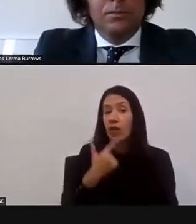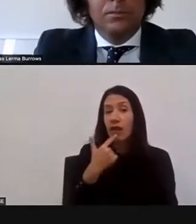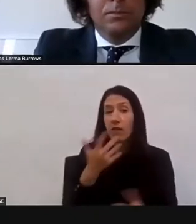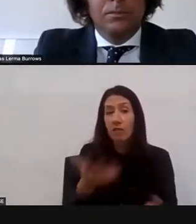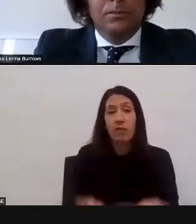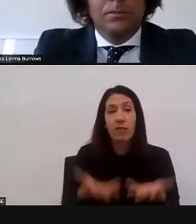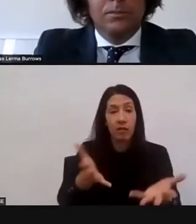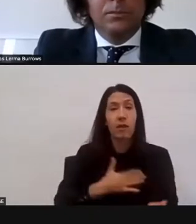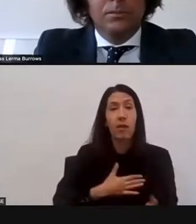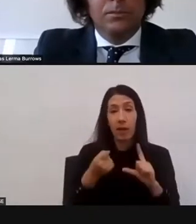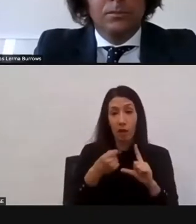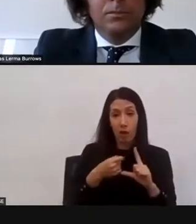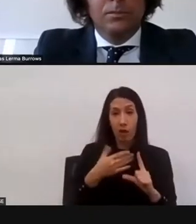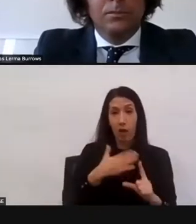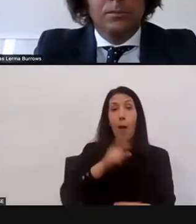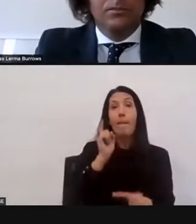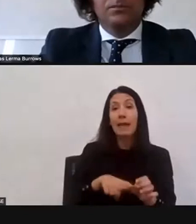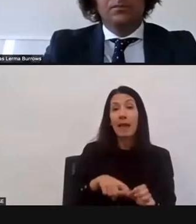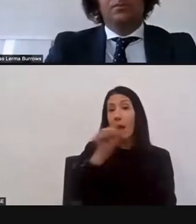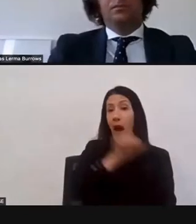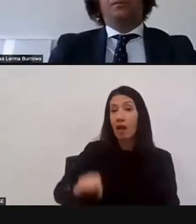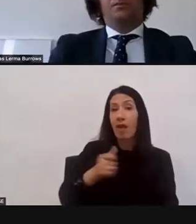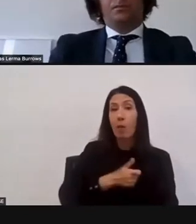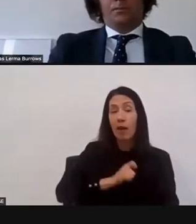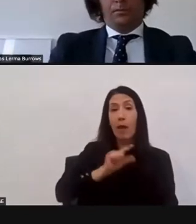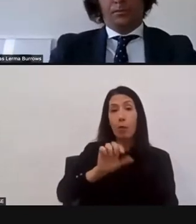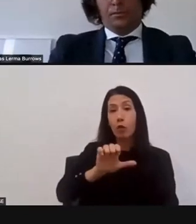dirección de correo electrónico participa@policia.es,